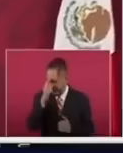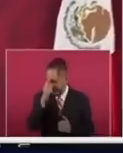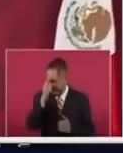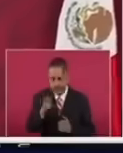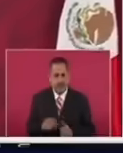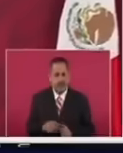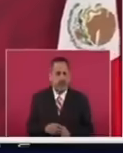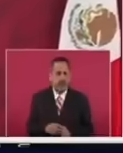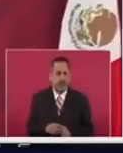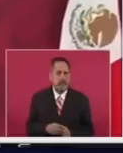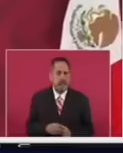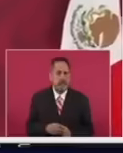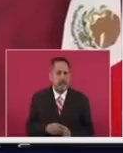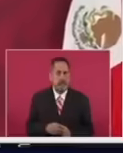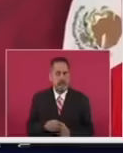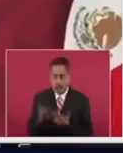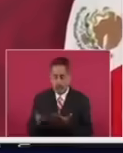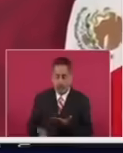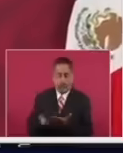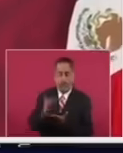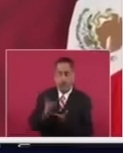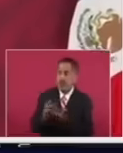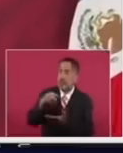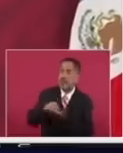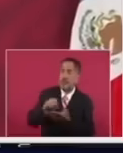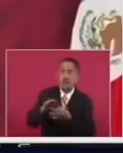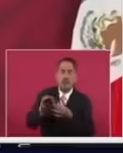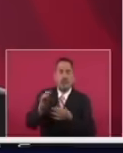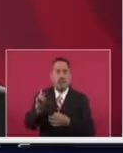para proponer esto